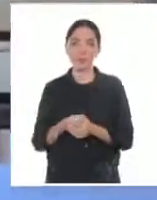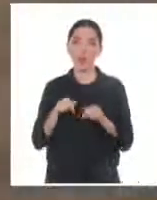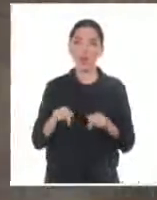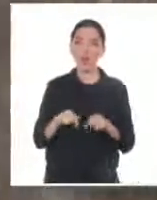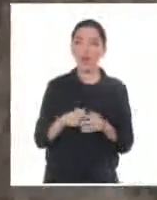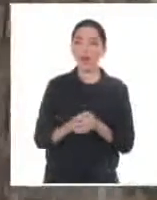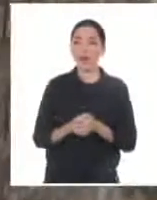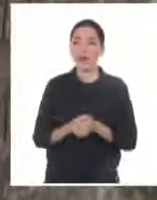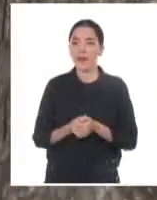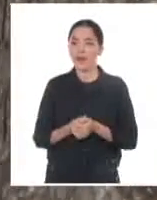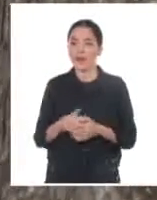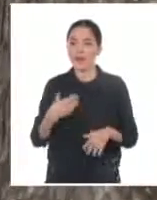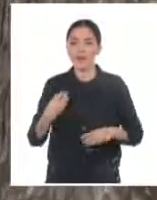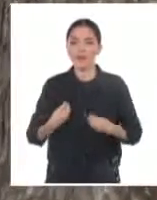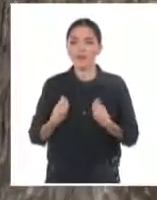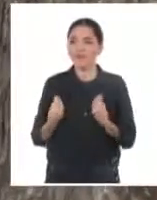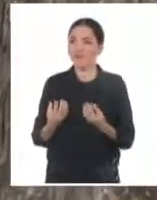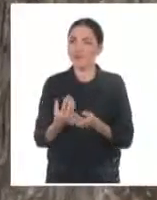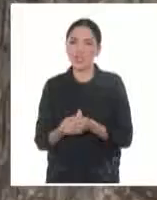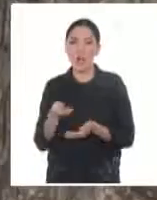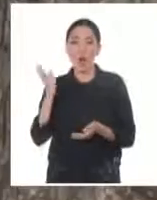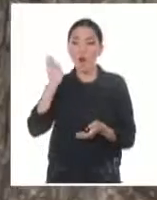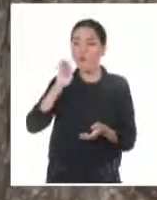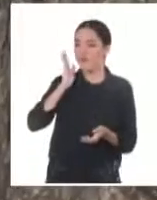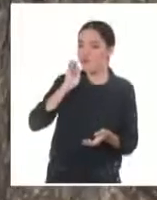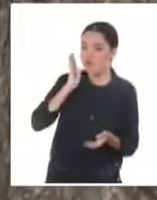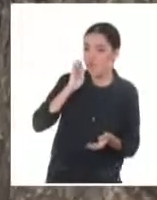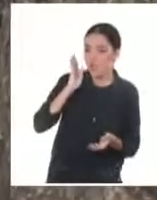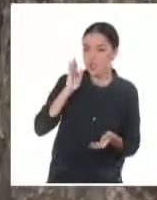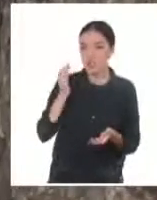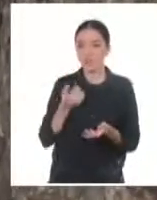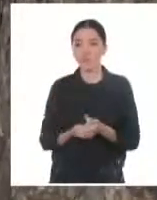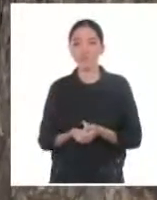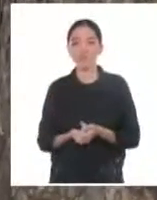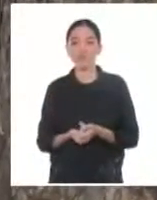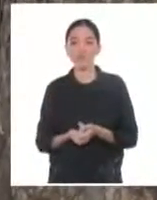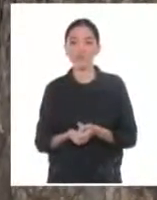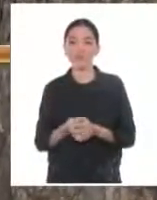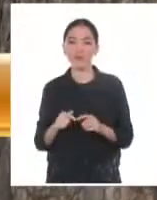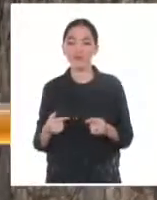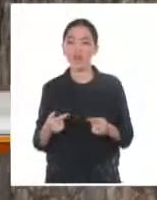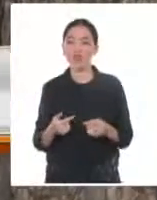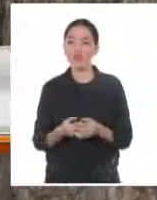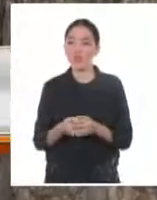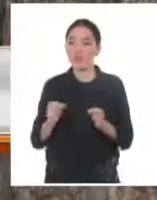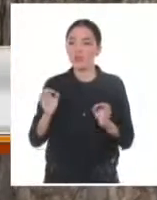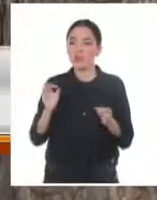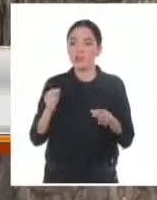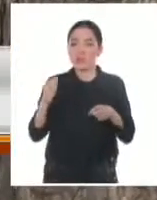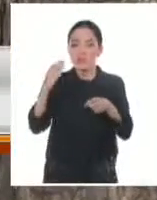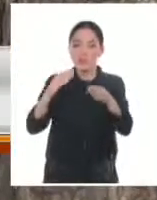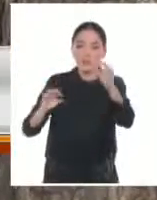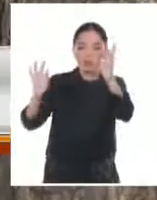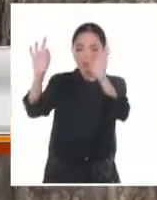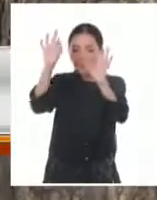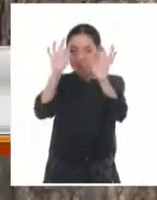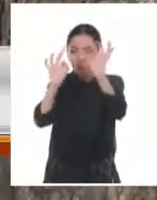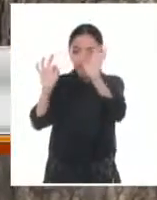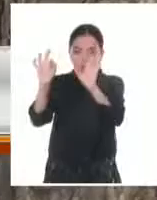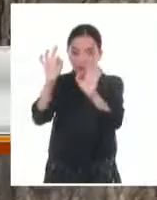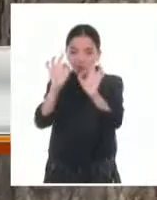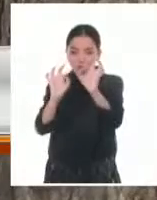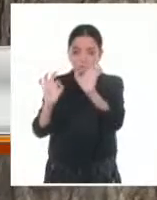mucha importancia que permiten construir la narrativa de la nación